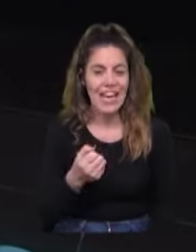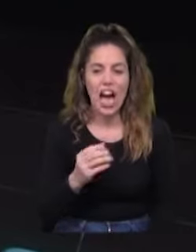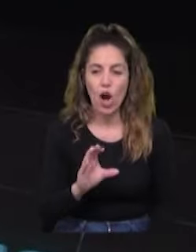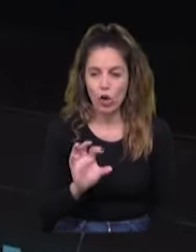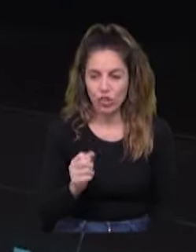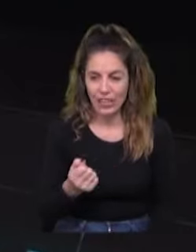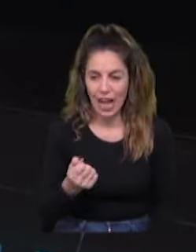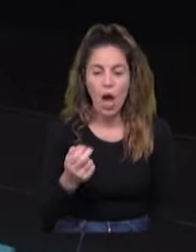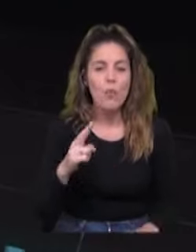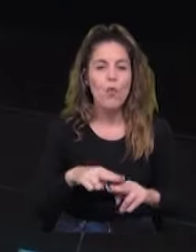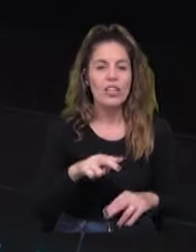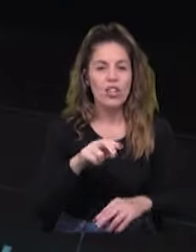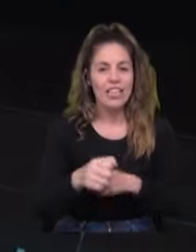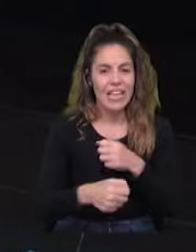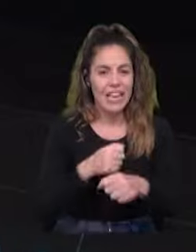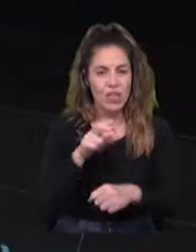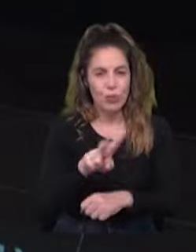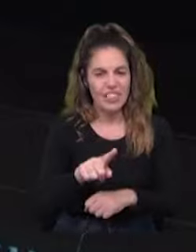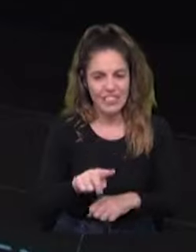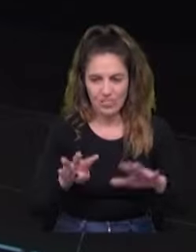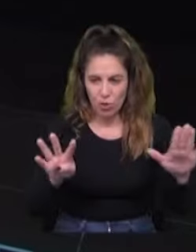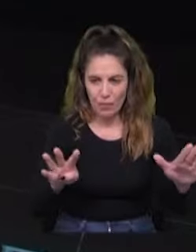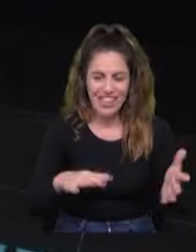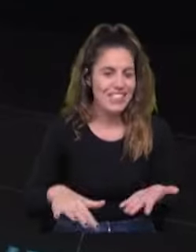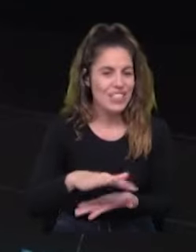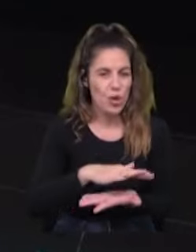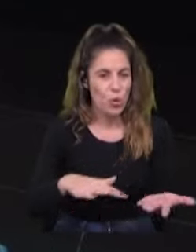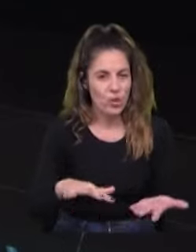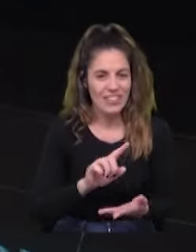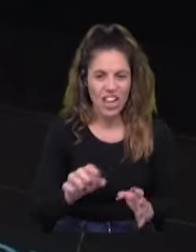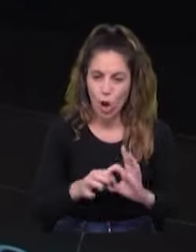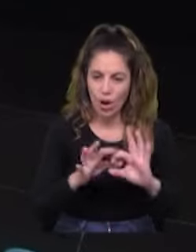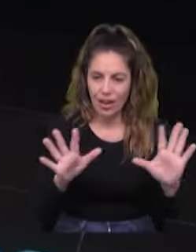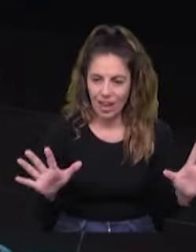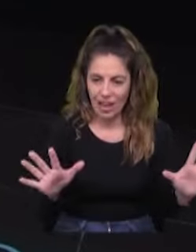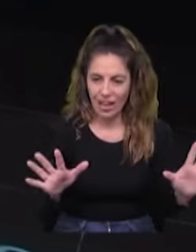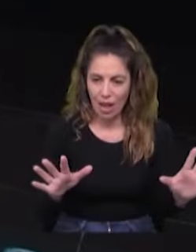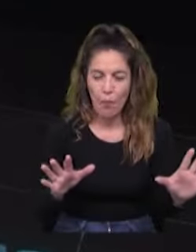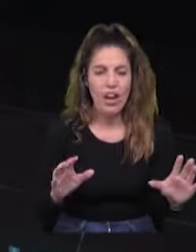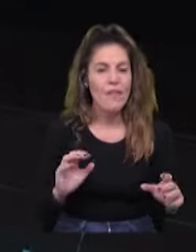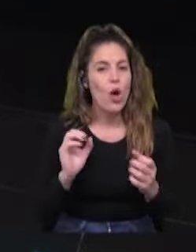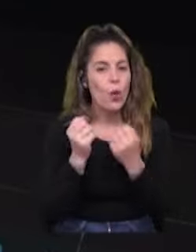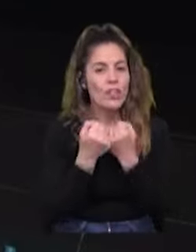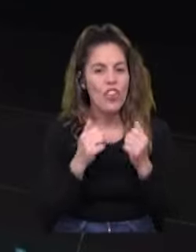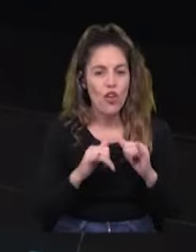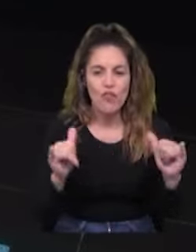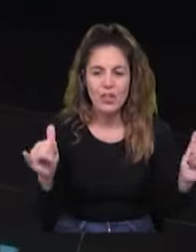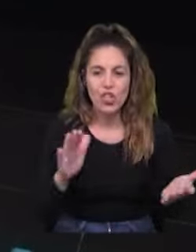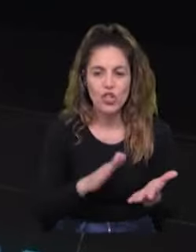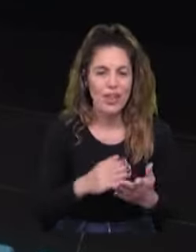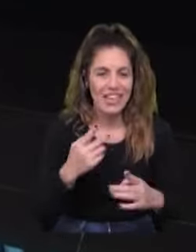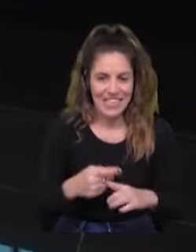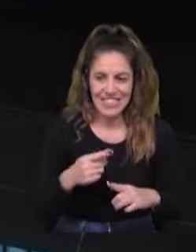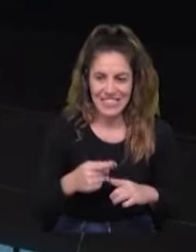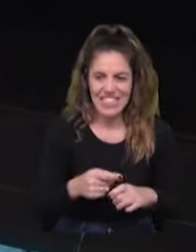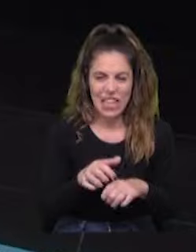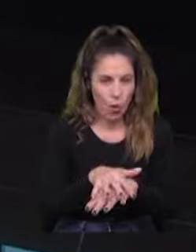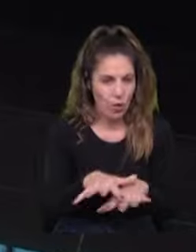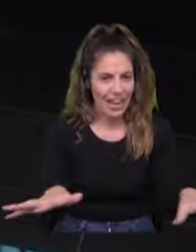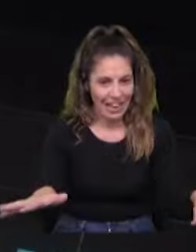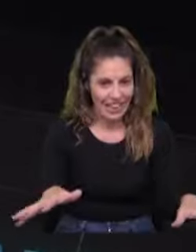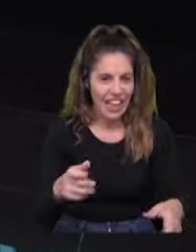año 2019 en circunstancias que todavía no se han aclarado por haber ocultado información sobre la existencia de una red de